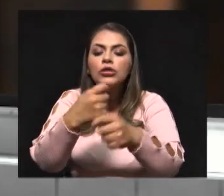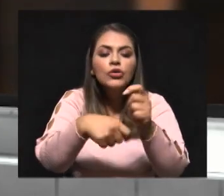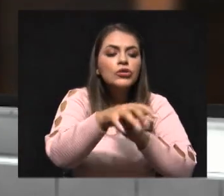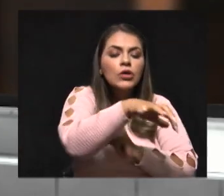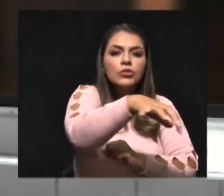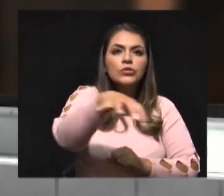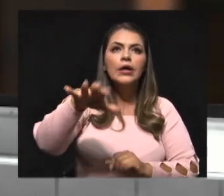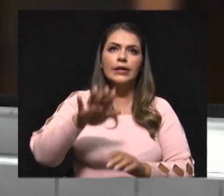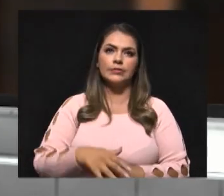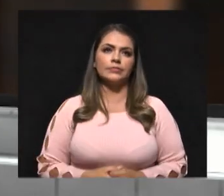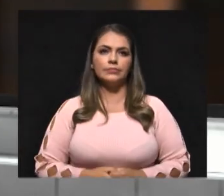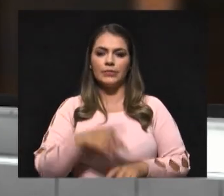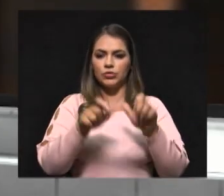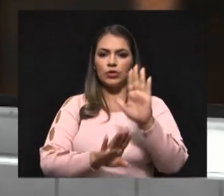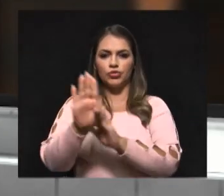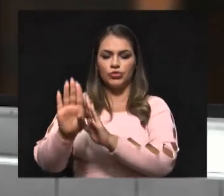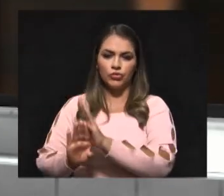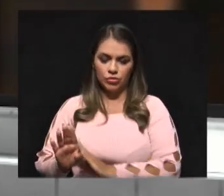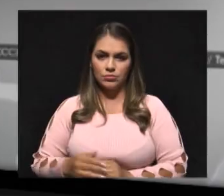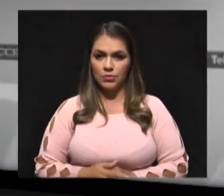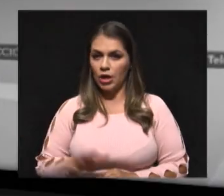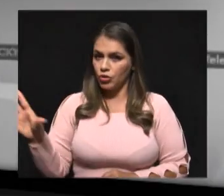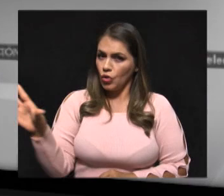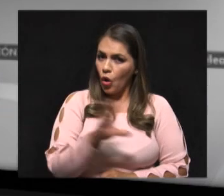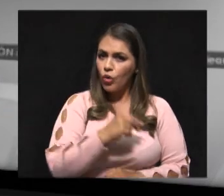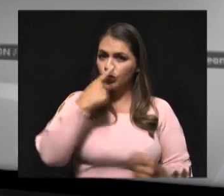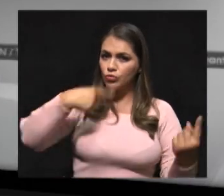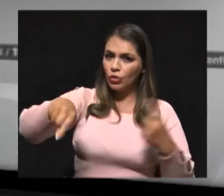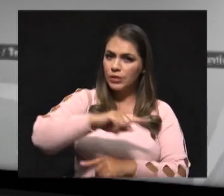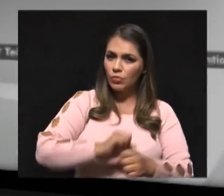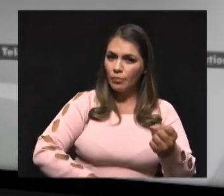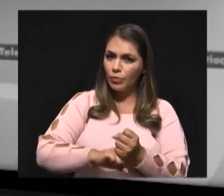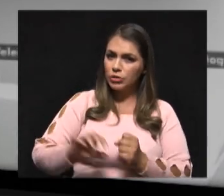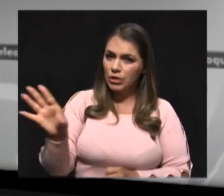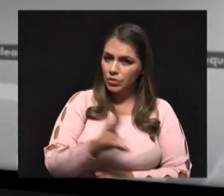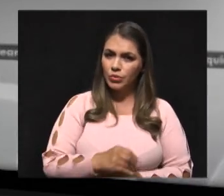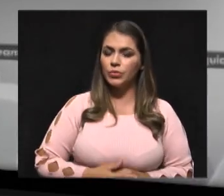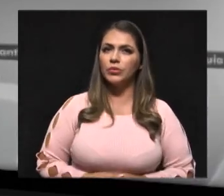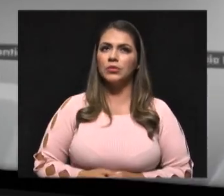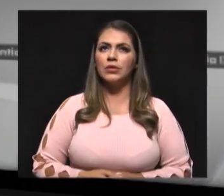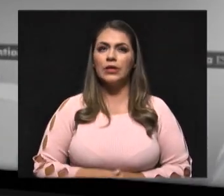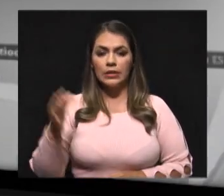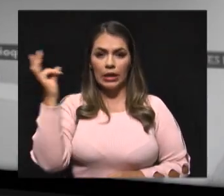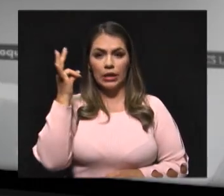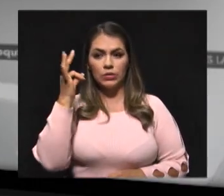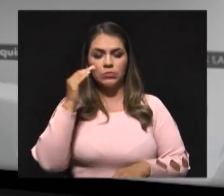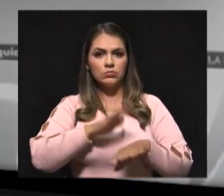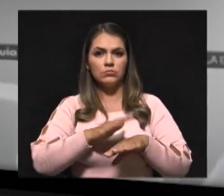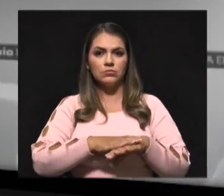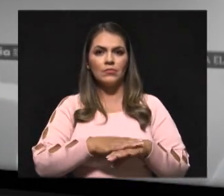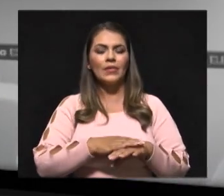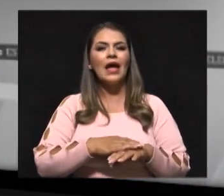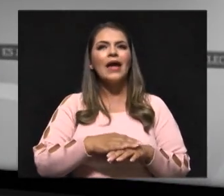construimos la gente crece es para todos exacta el turismo como potencial entre antioquia tenemos antioquia